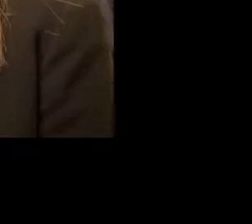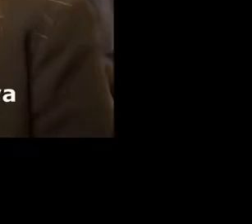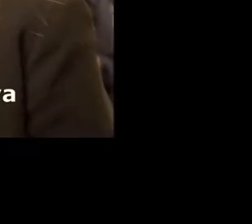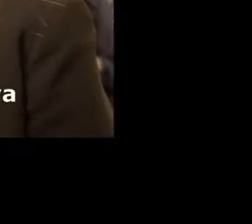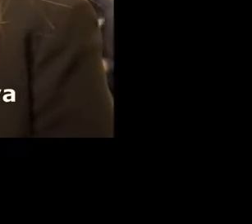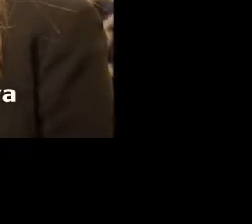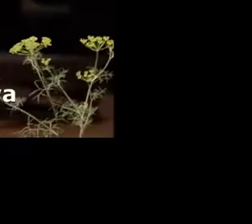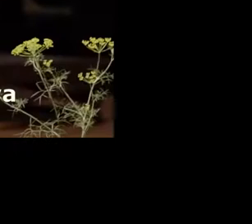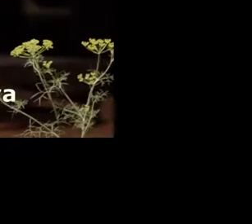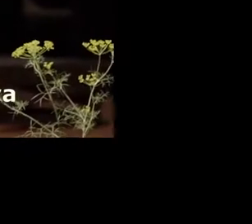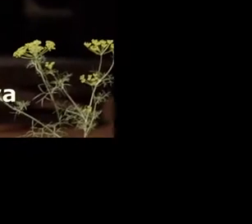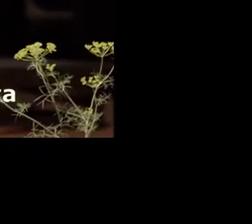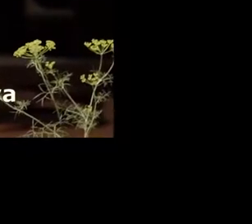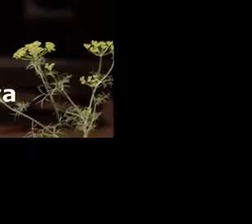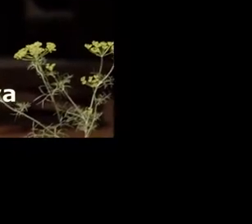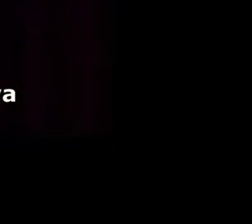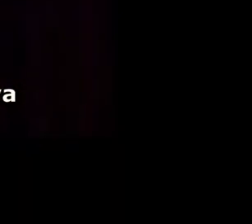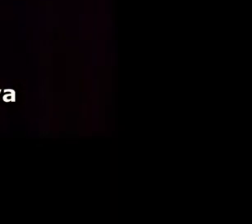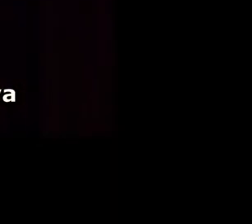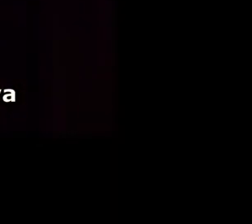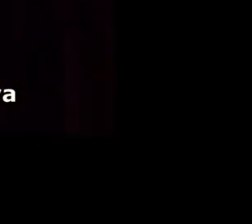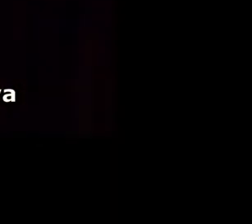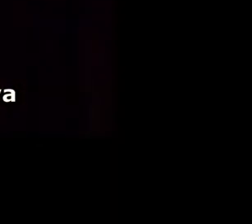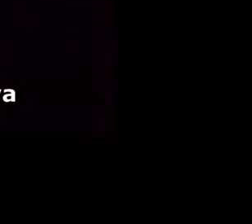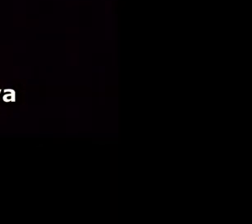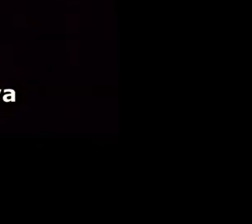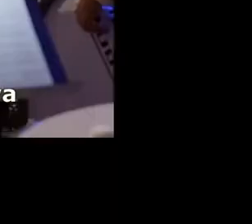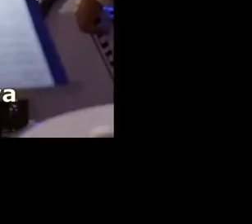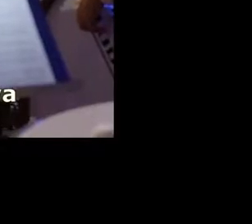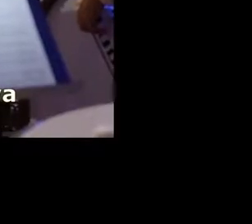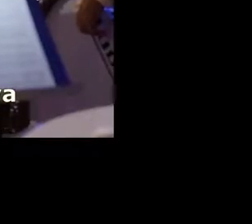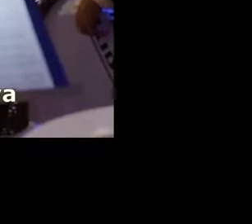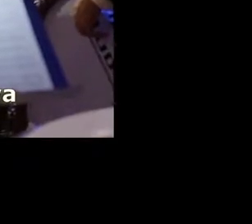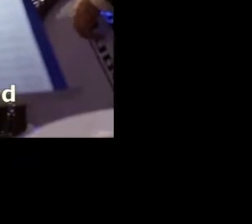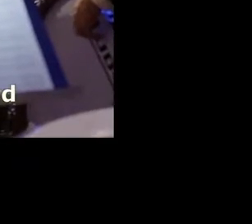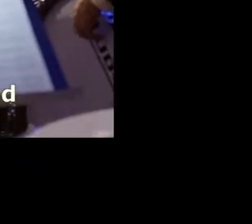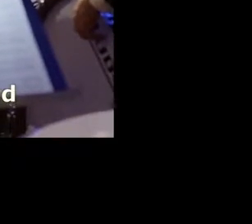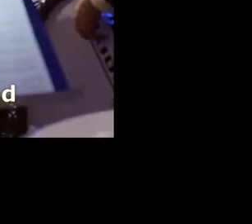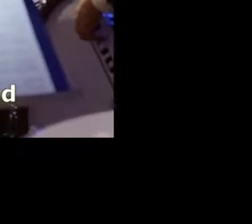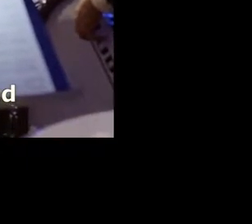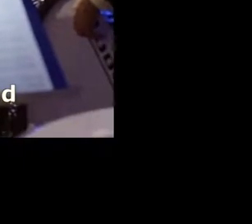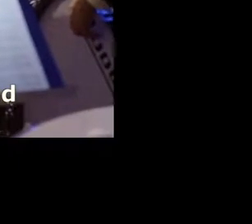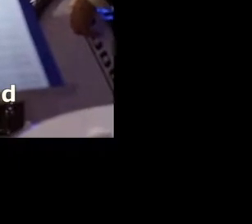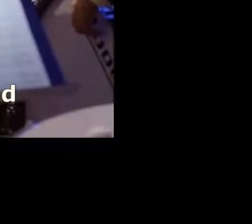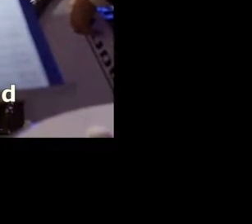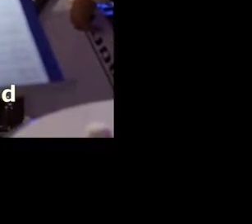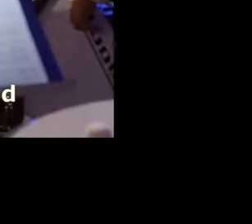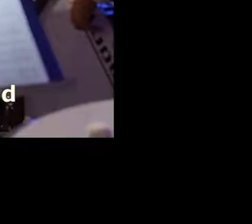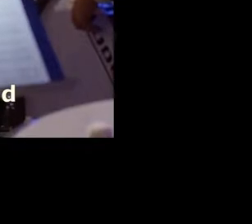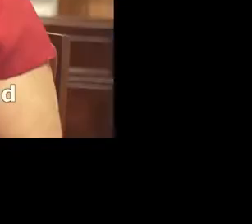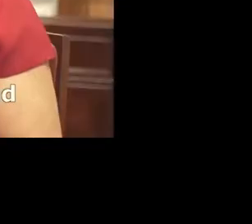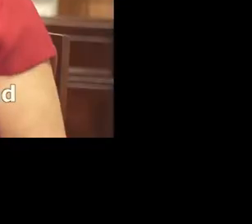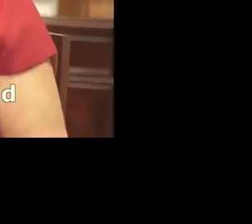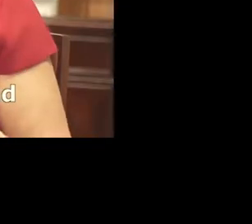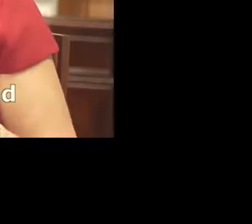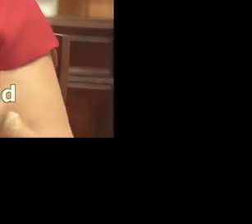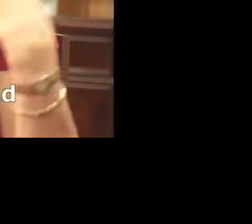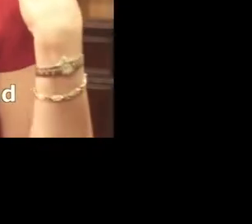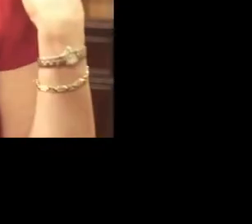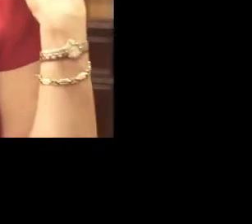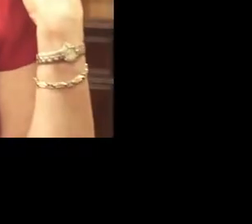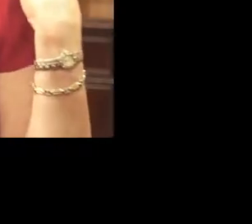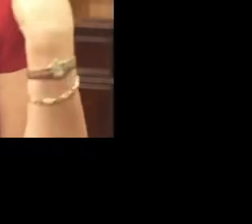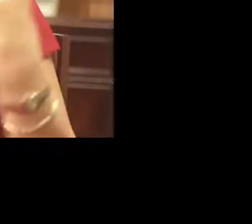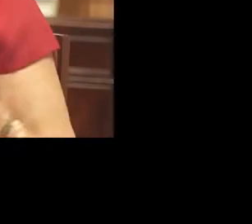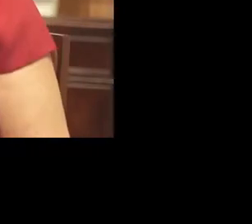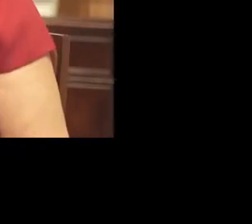historia en donde se diga que es posible que haya mujeres que sean lideresas. No importa dónde estés, en la comunidad donde vivas, sea